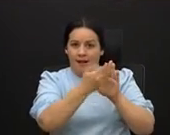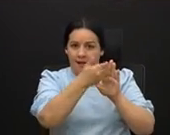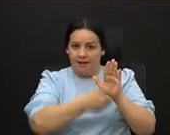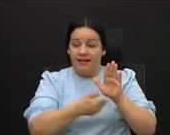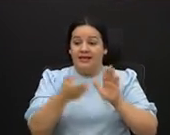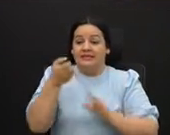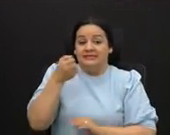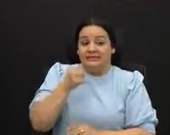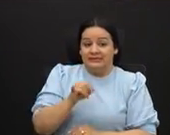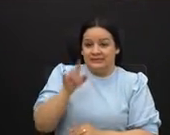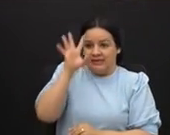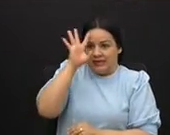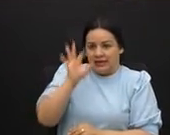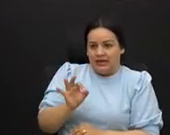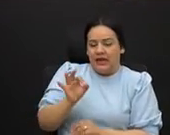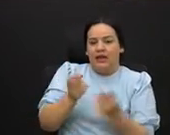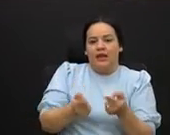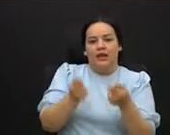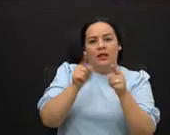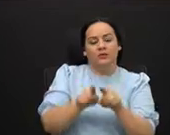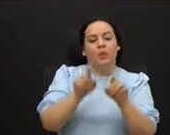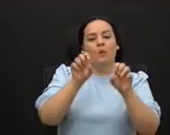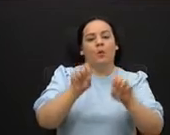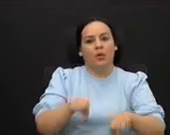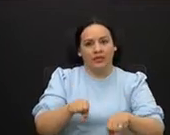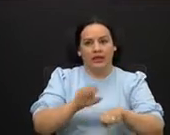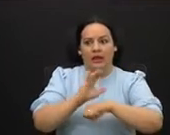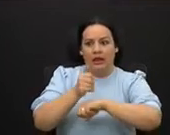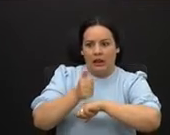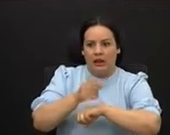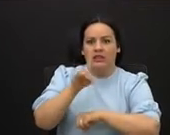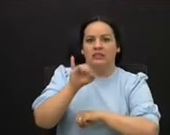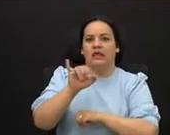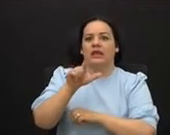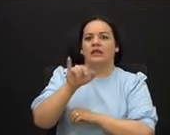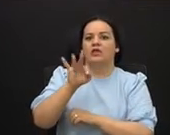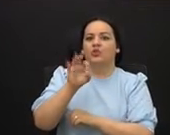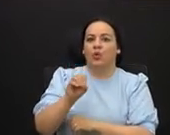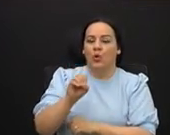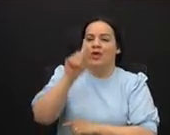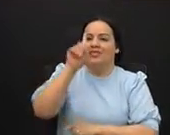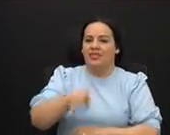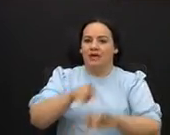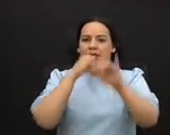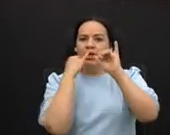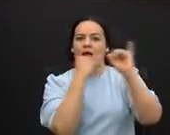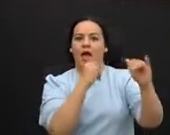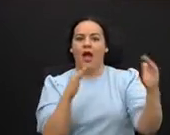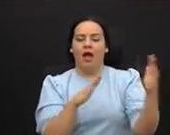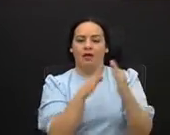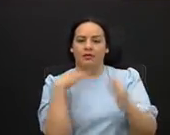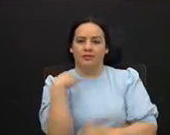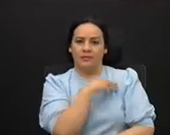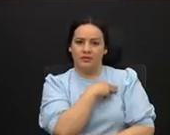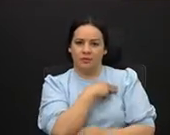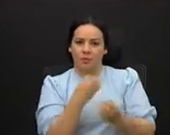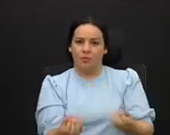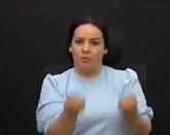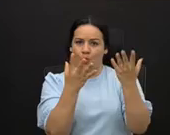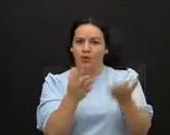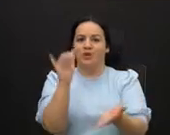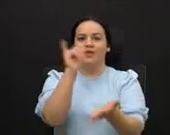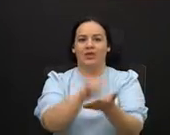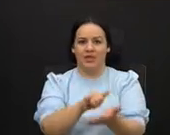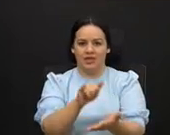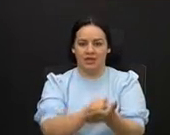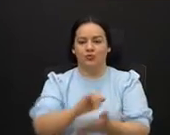que el hecho puede constituir delito, debe denunciarlo ante el Ministerio Público. Y esto es